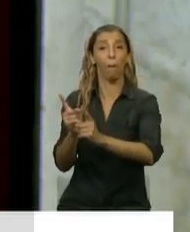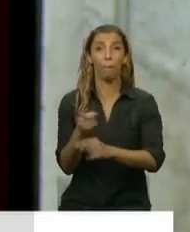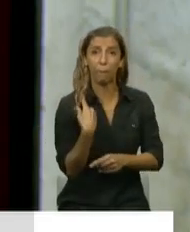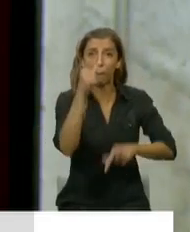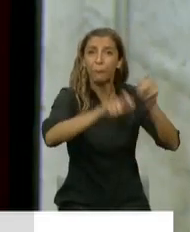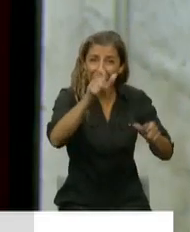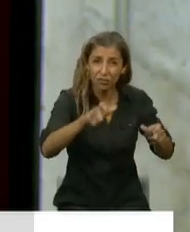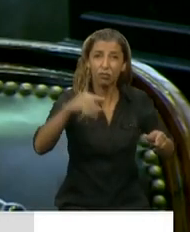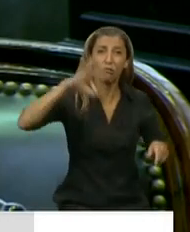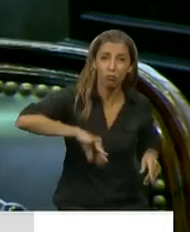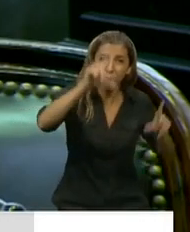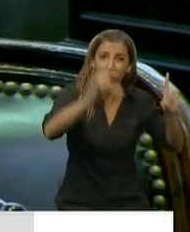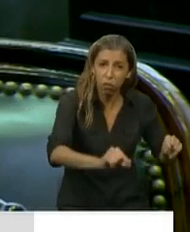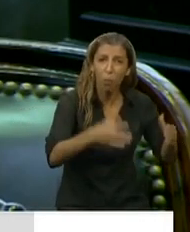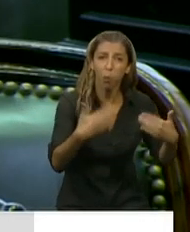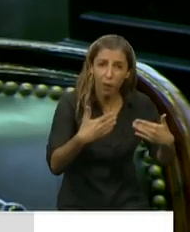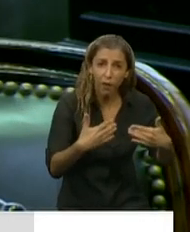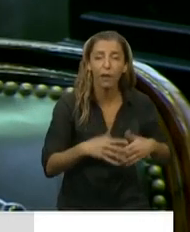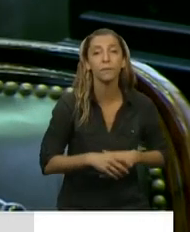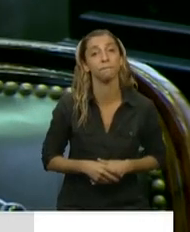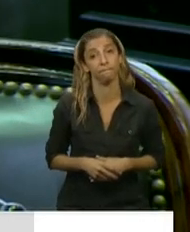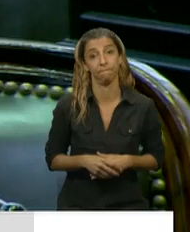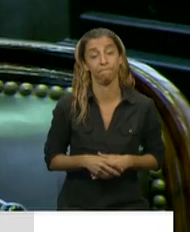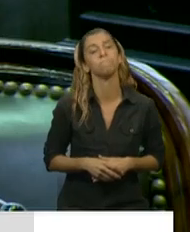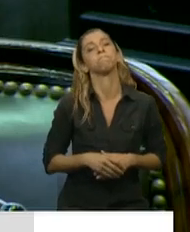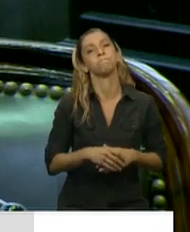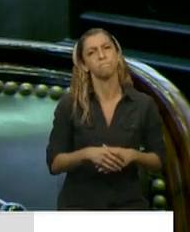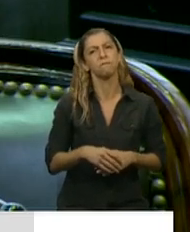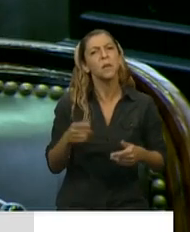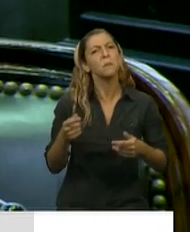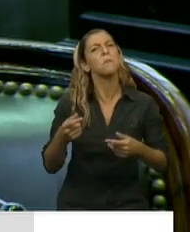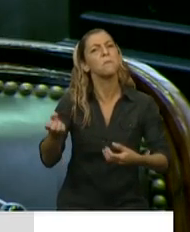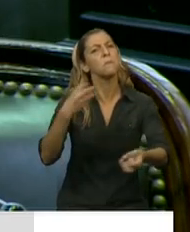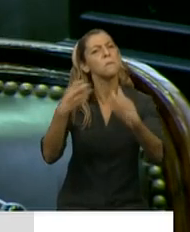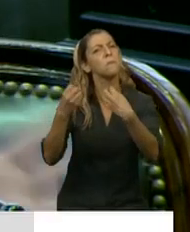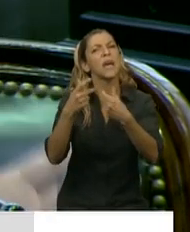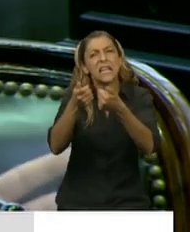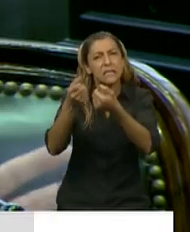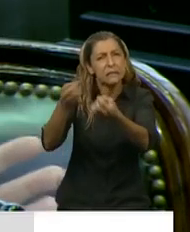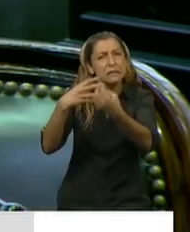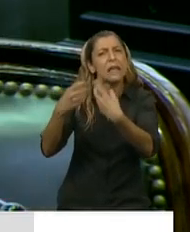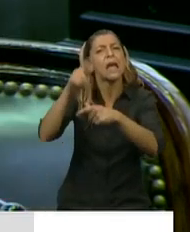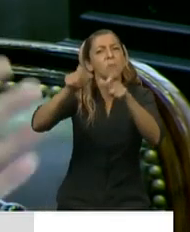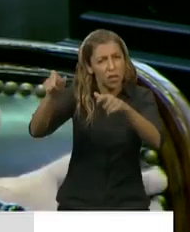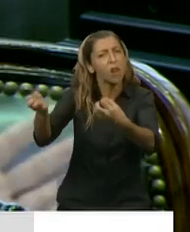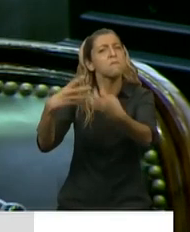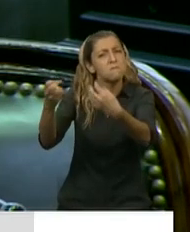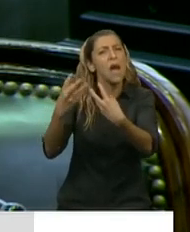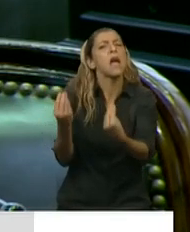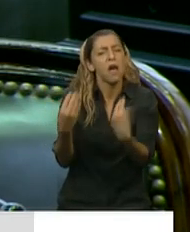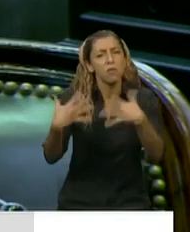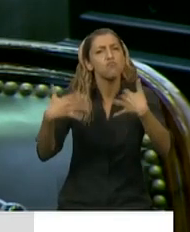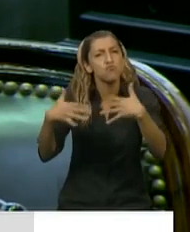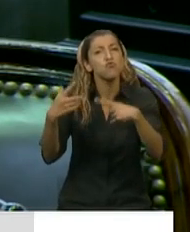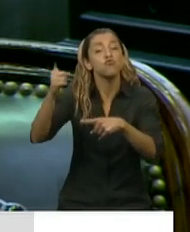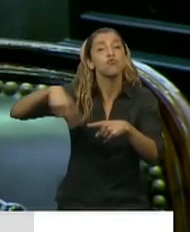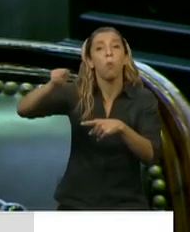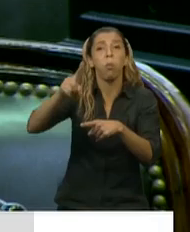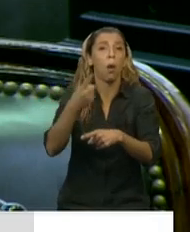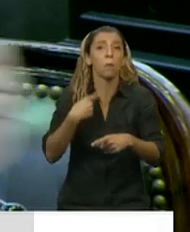era histórico, que de un plumazo le rebajen el 25%. Estamos hablando de grandes empresas. Estamos hablando de grandes empresas